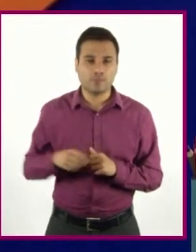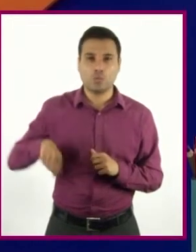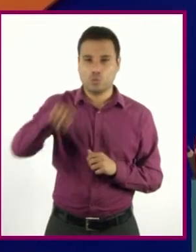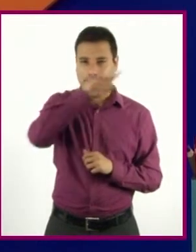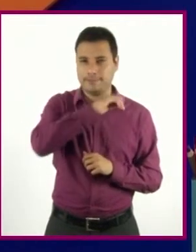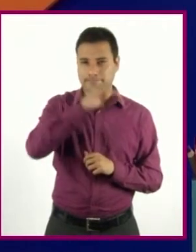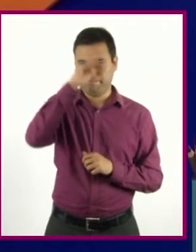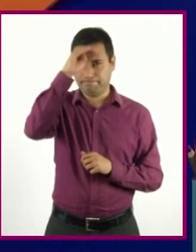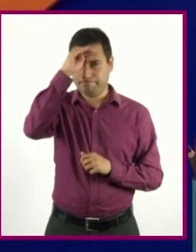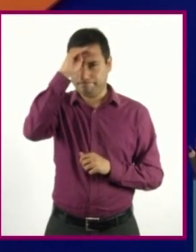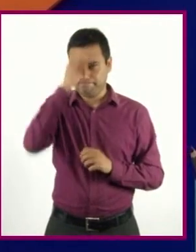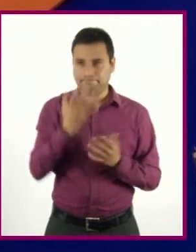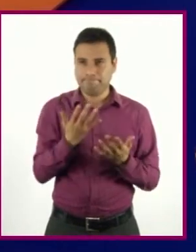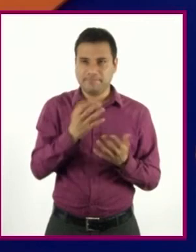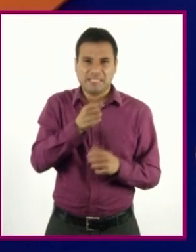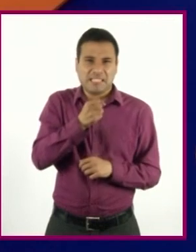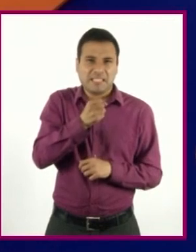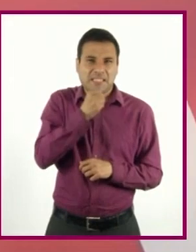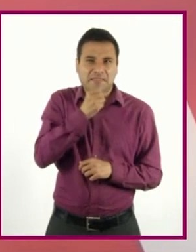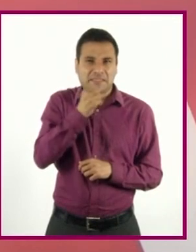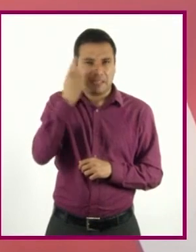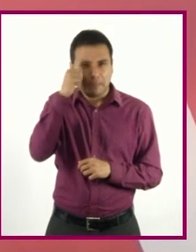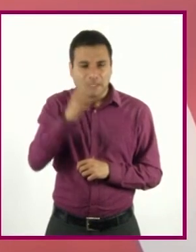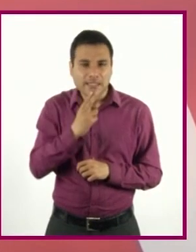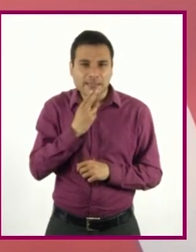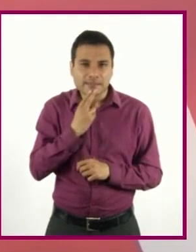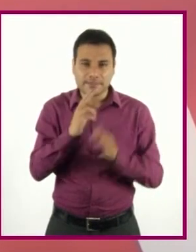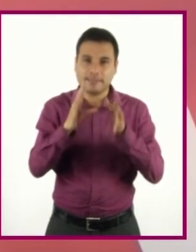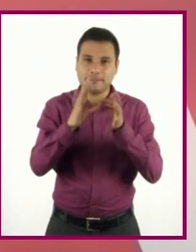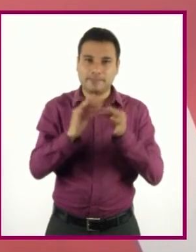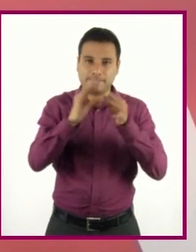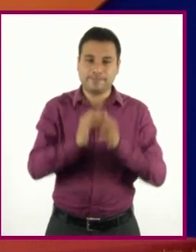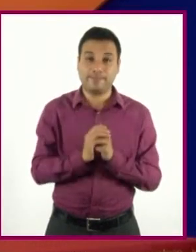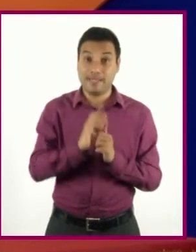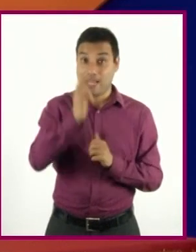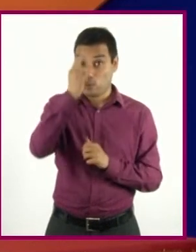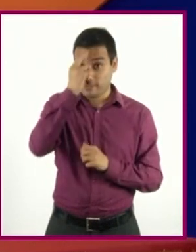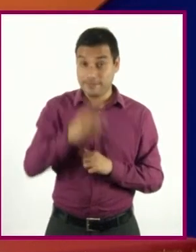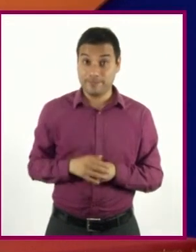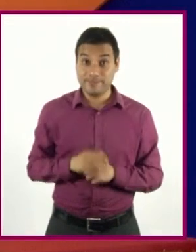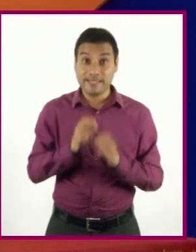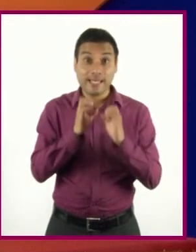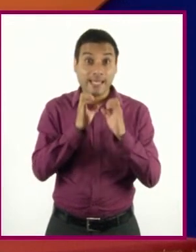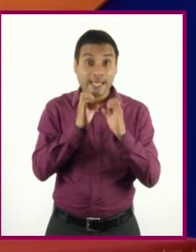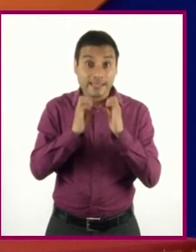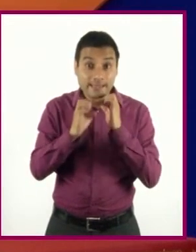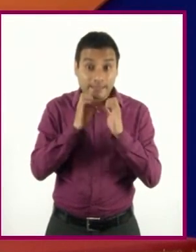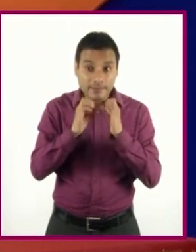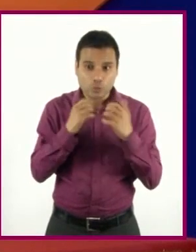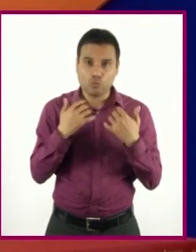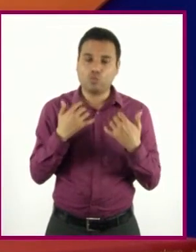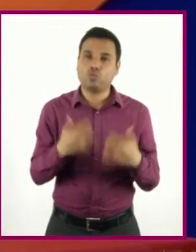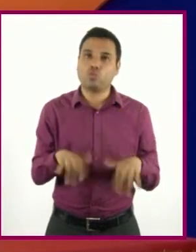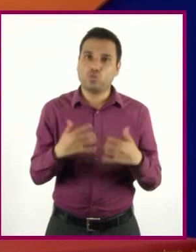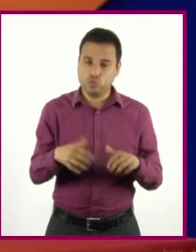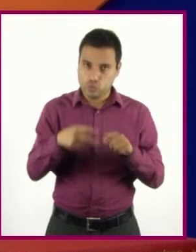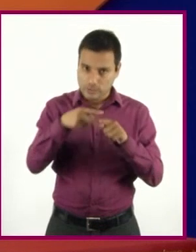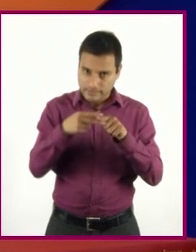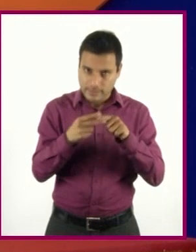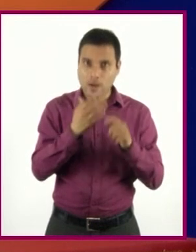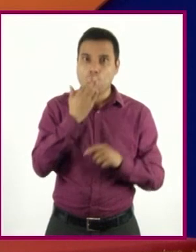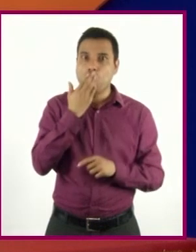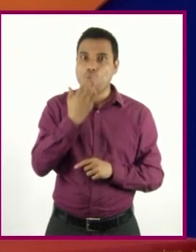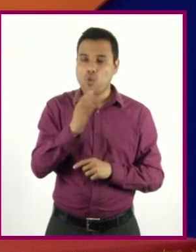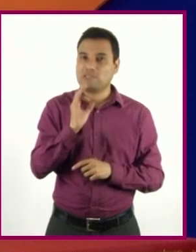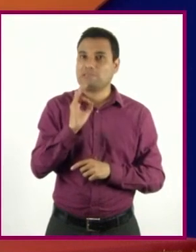sobre usos y funciones de entrevistas. Recuerden siempre que la entrevista es una gran herramienta,